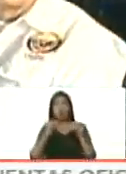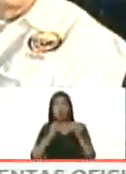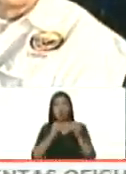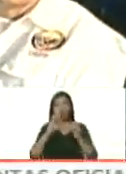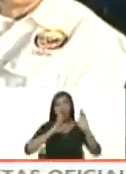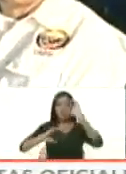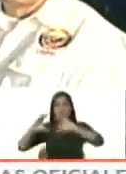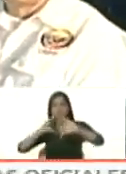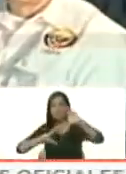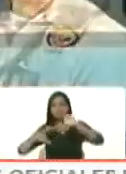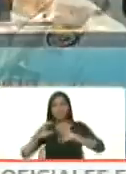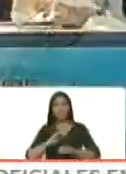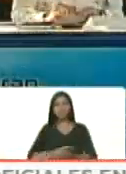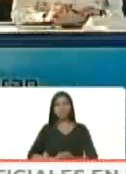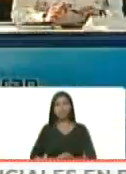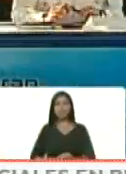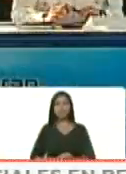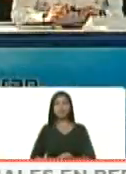ciencia.